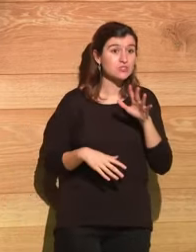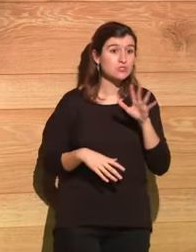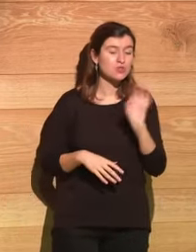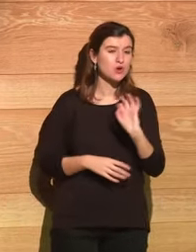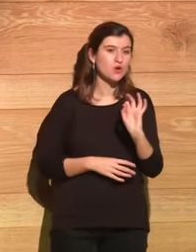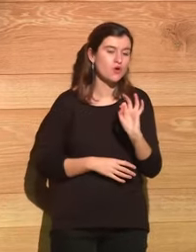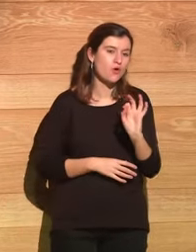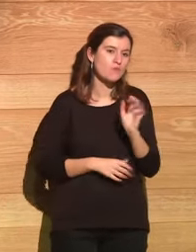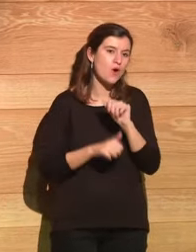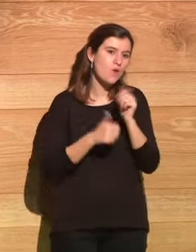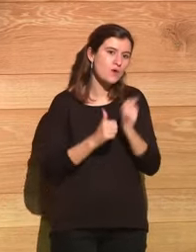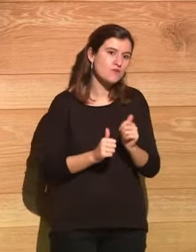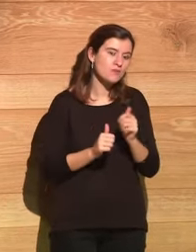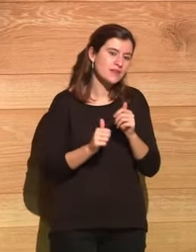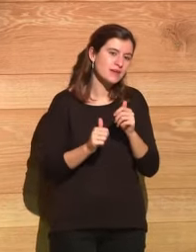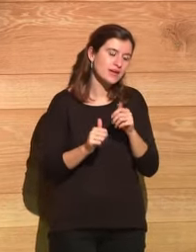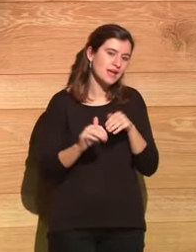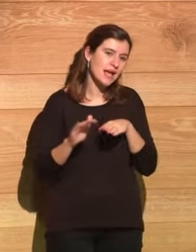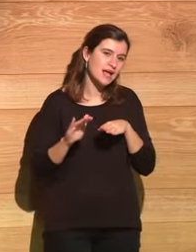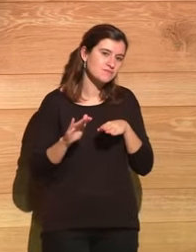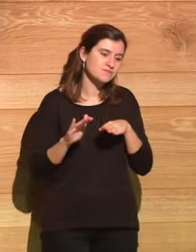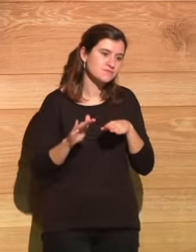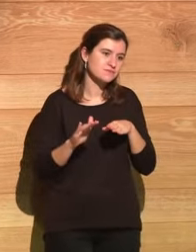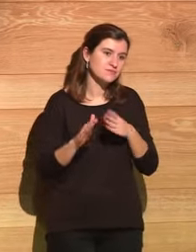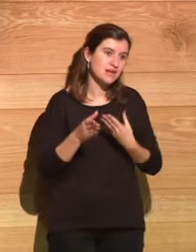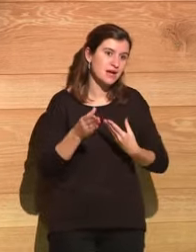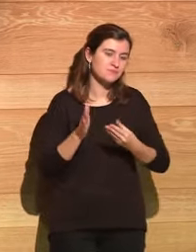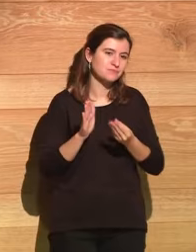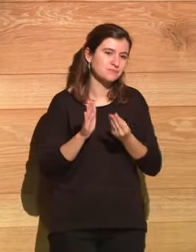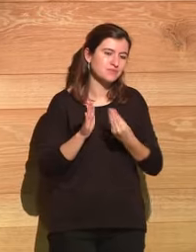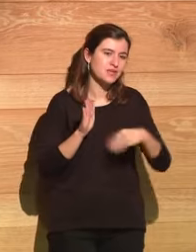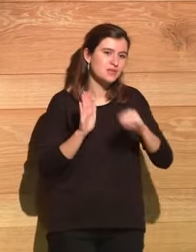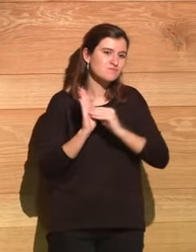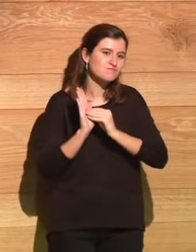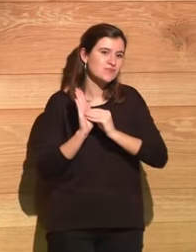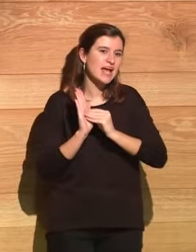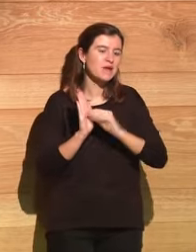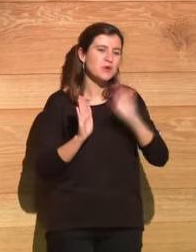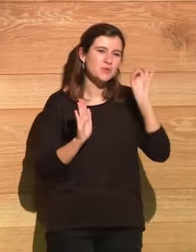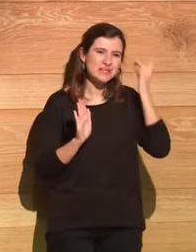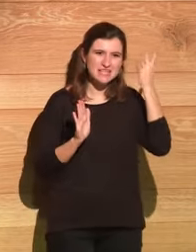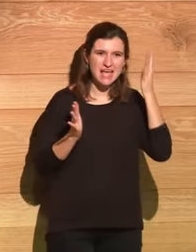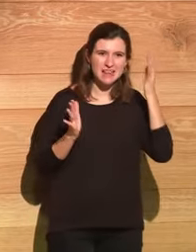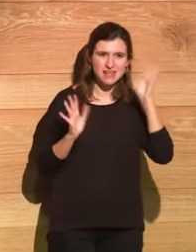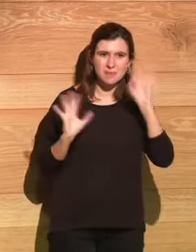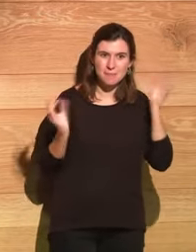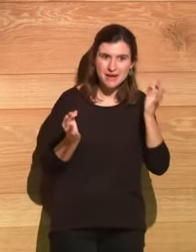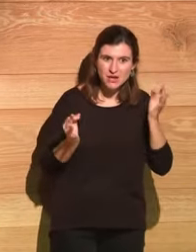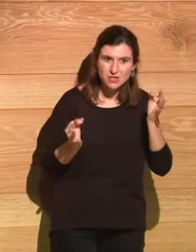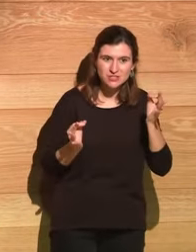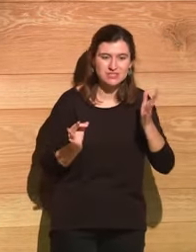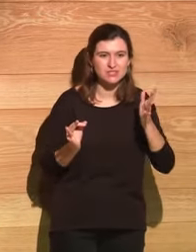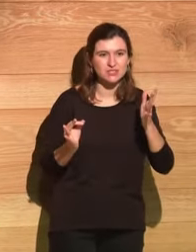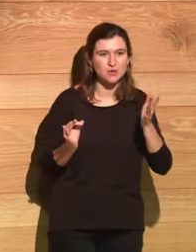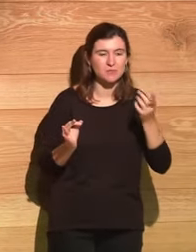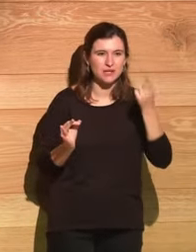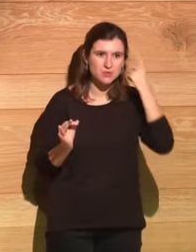Es una forma también, ¿no? De introducir ideas peligrosas, ¿no? Y de incluso también de cuando sabes que has hecho